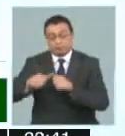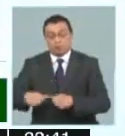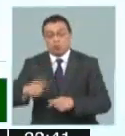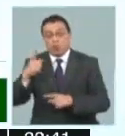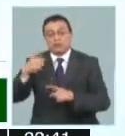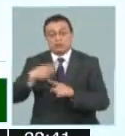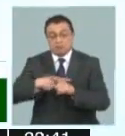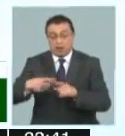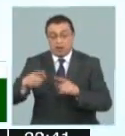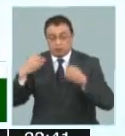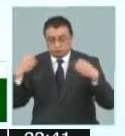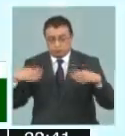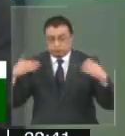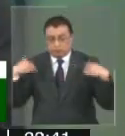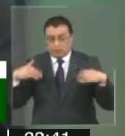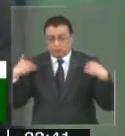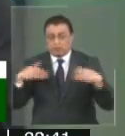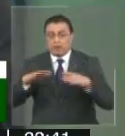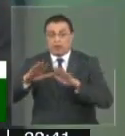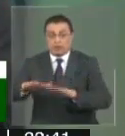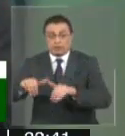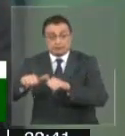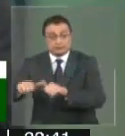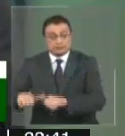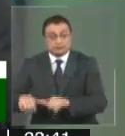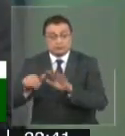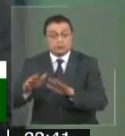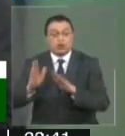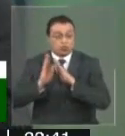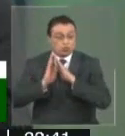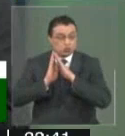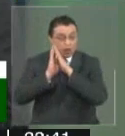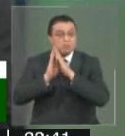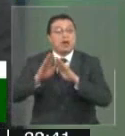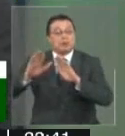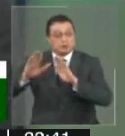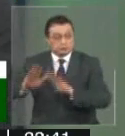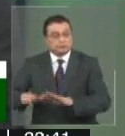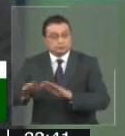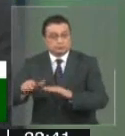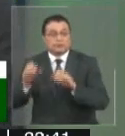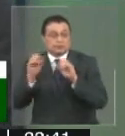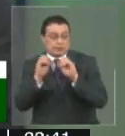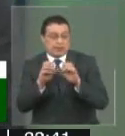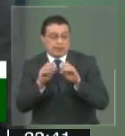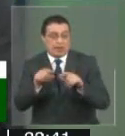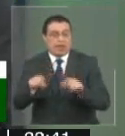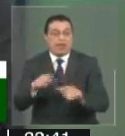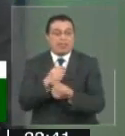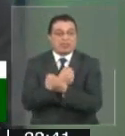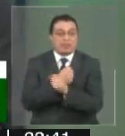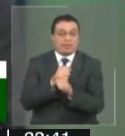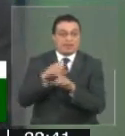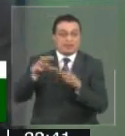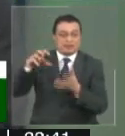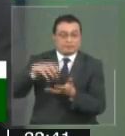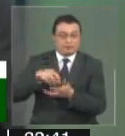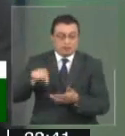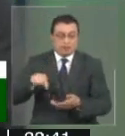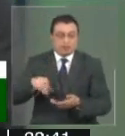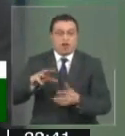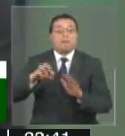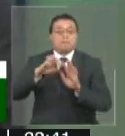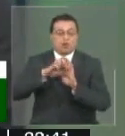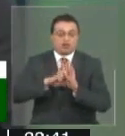por mes. Y en el periodo que se quedan allá, dormen en esa parte de la Academia de la Independencia, que yo digo siempre, el corazón